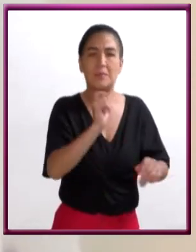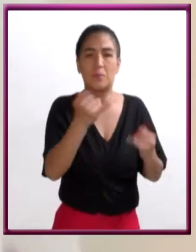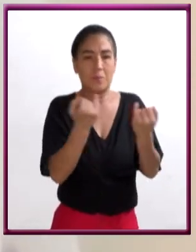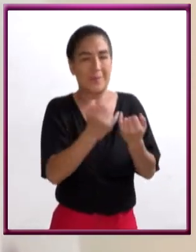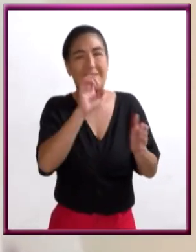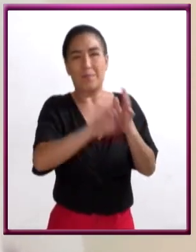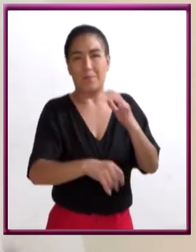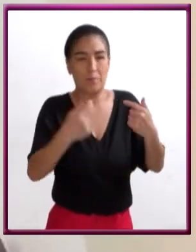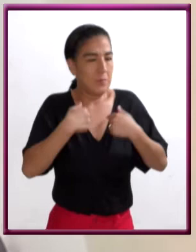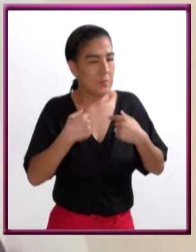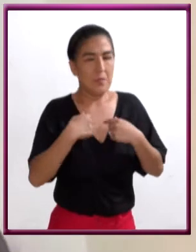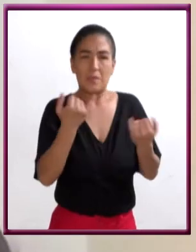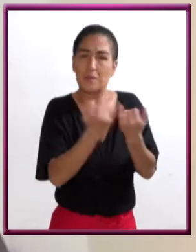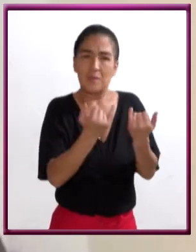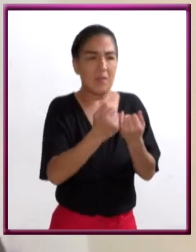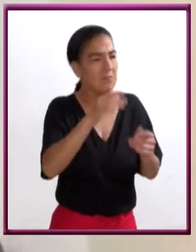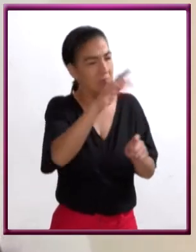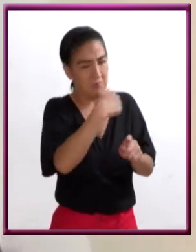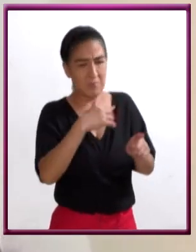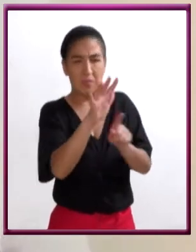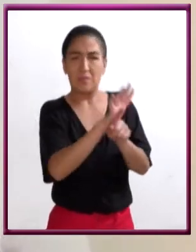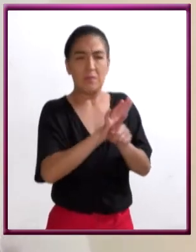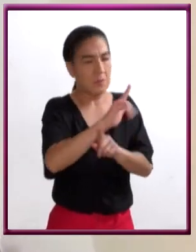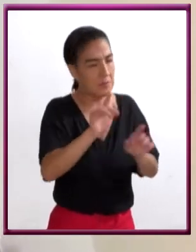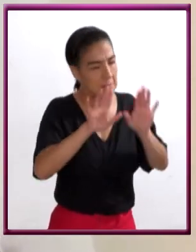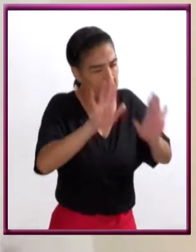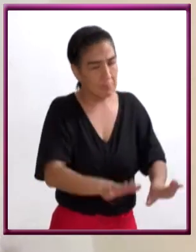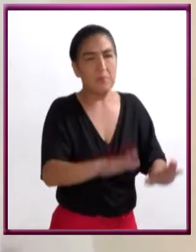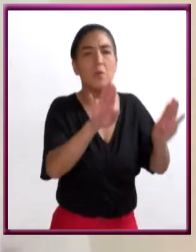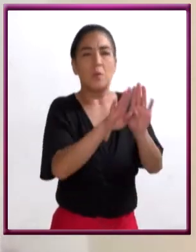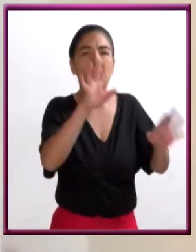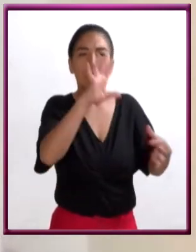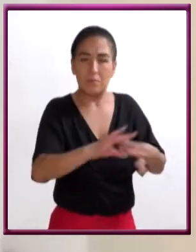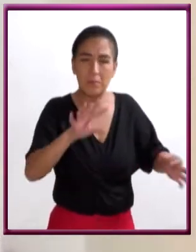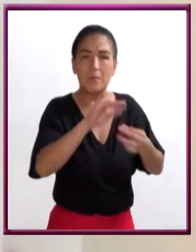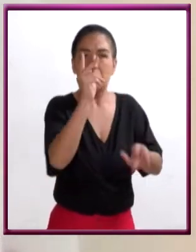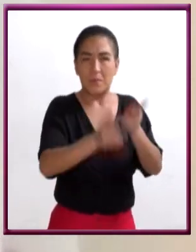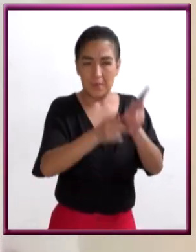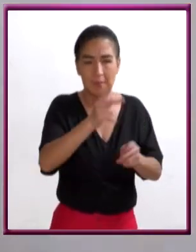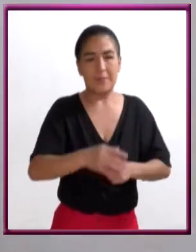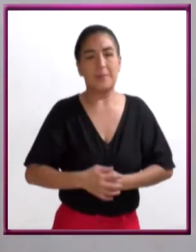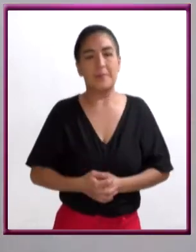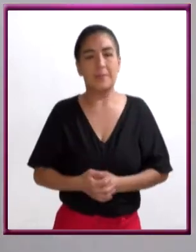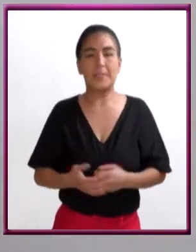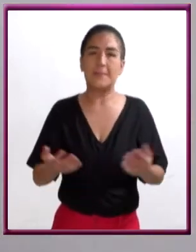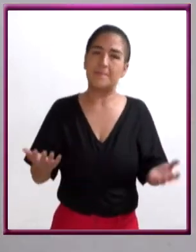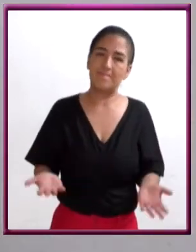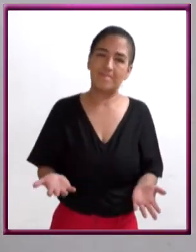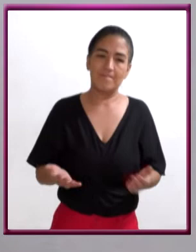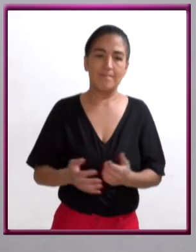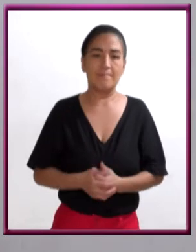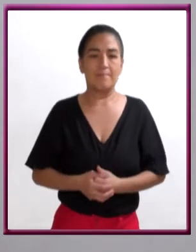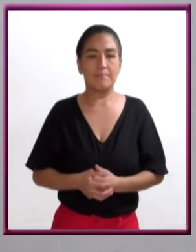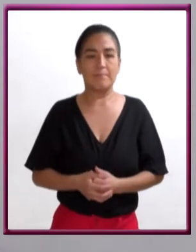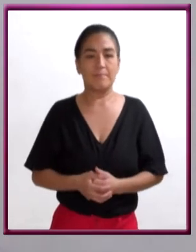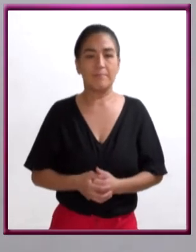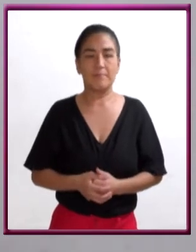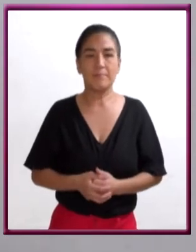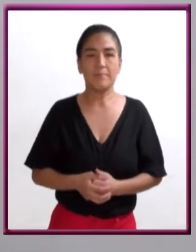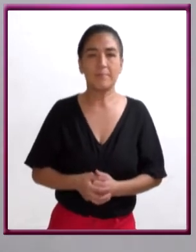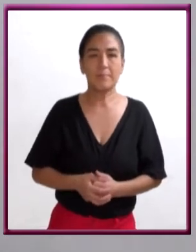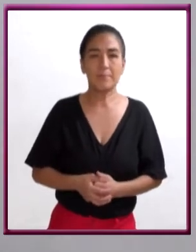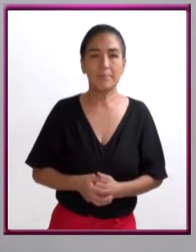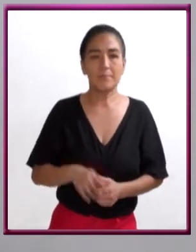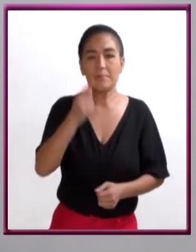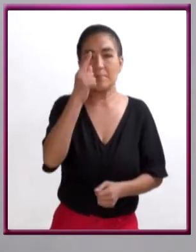físicamente. Y pues vería la manera de cómo calmar el asunto, el problema. Pues nada más